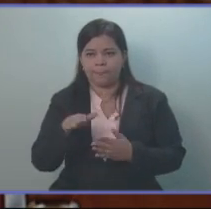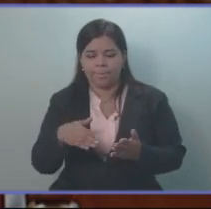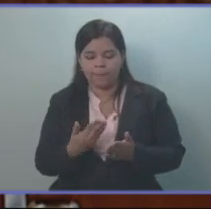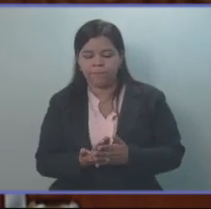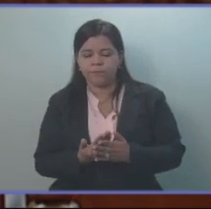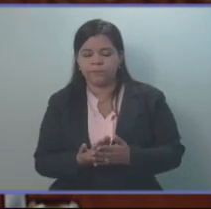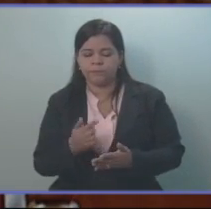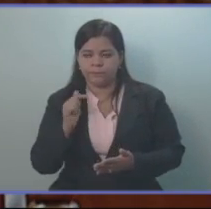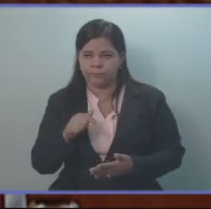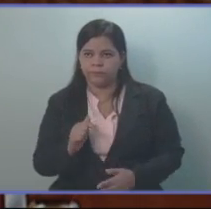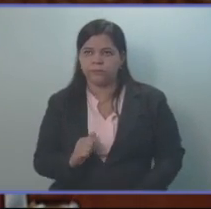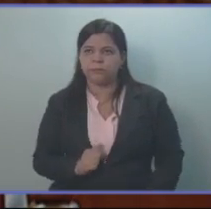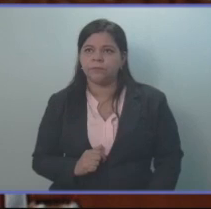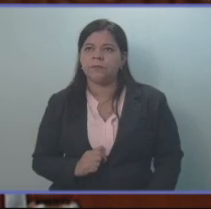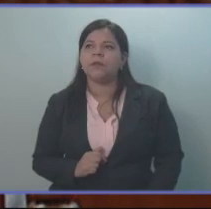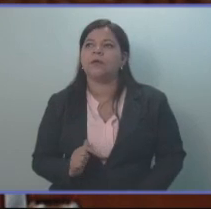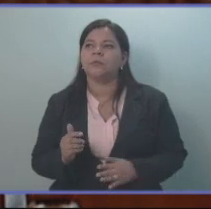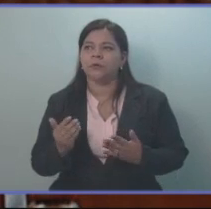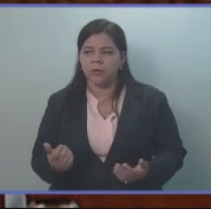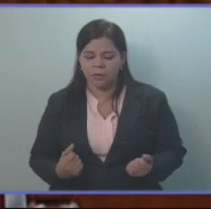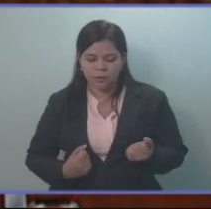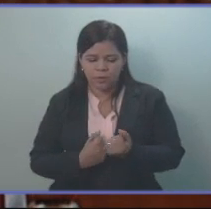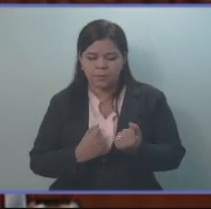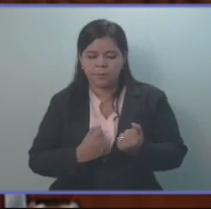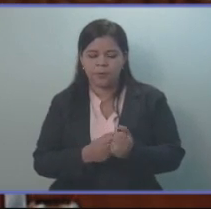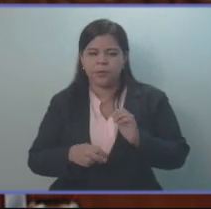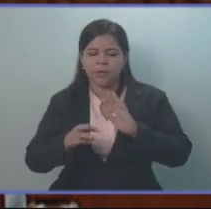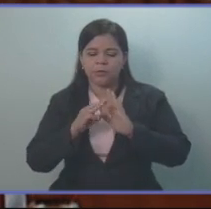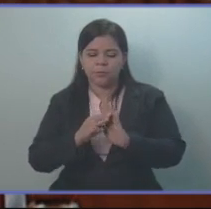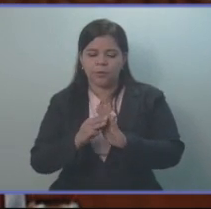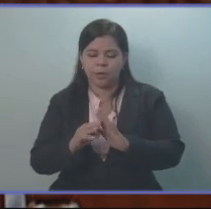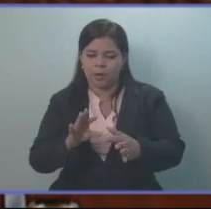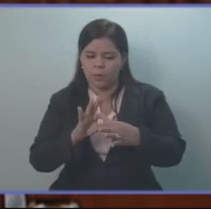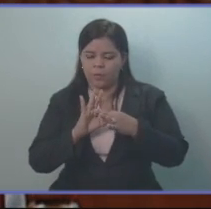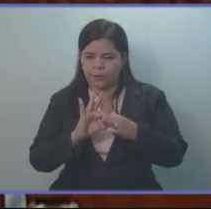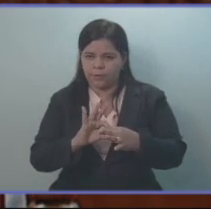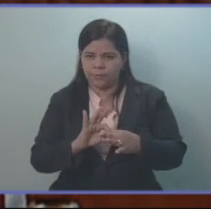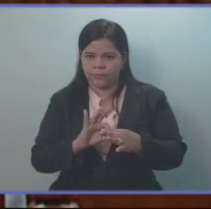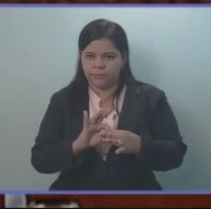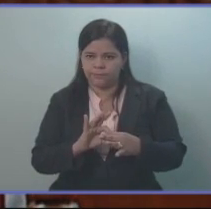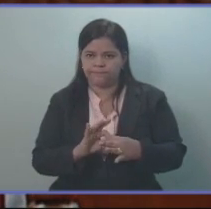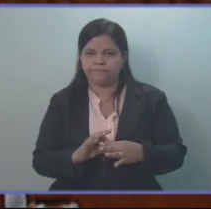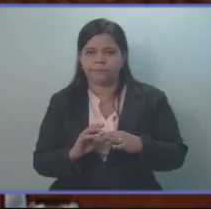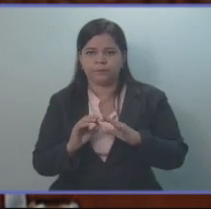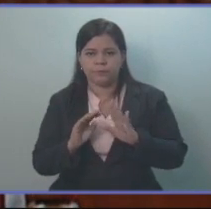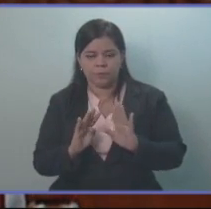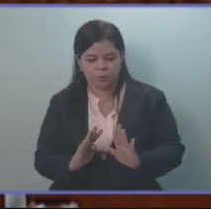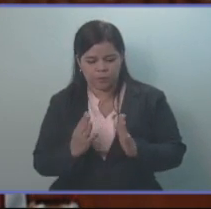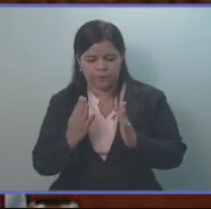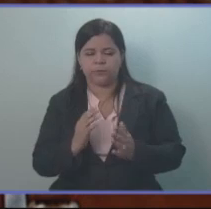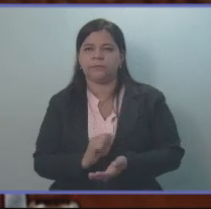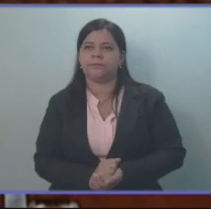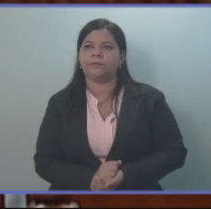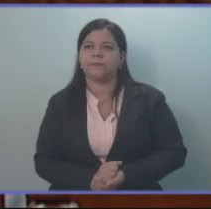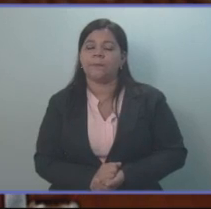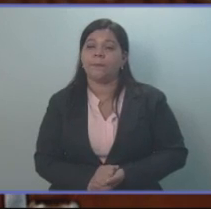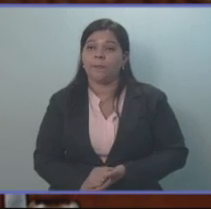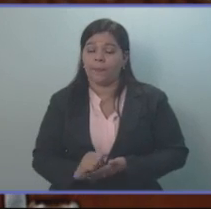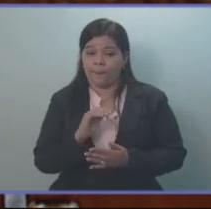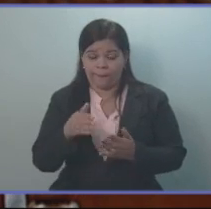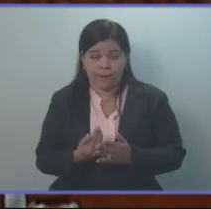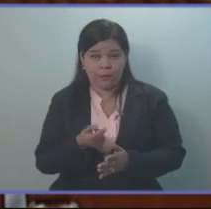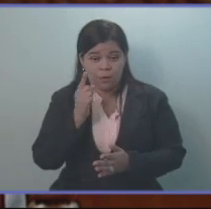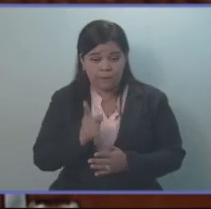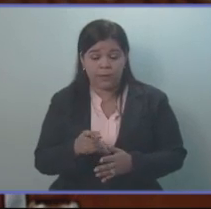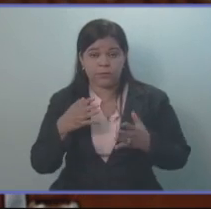articuladas en ese sector, con reforzamiento del modelo cooperativo. Romanos 9, que entre las obligaciones